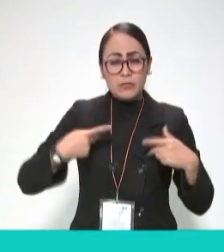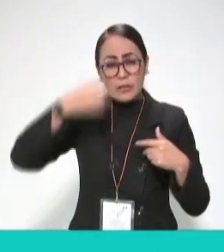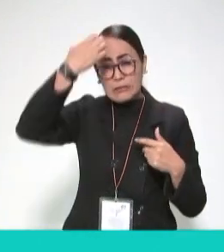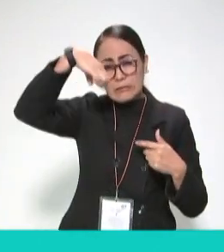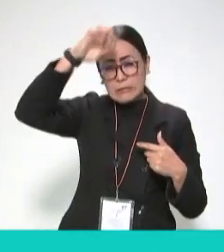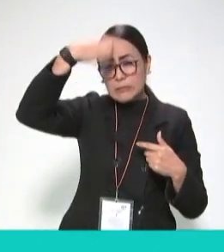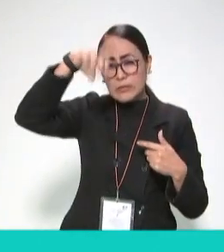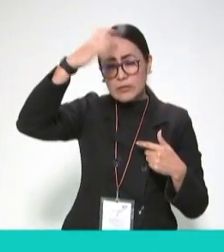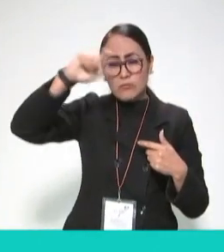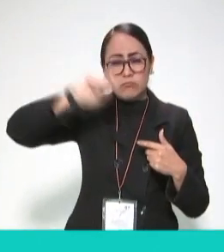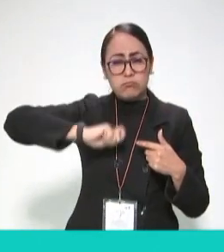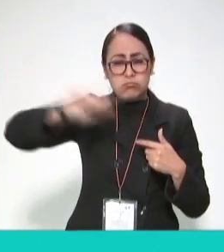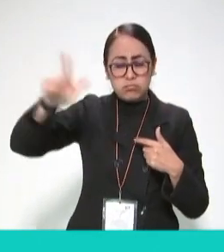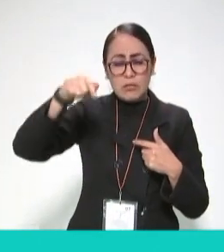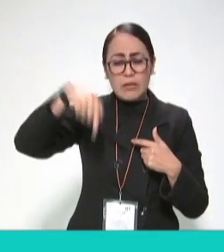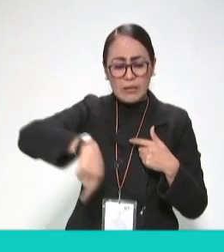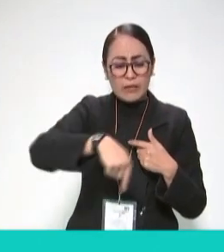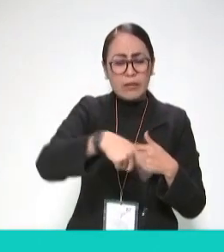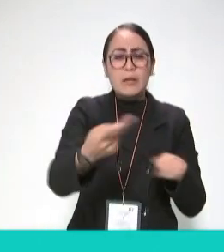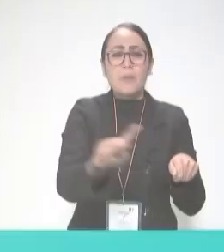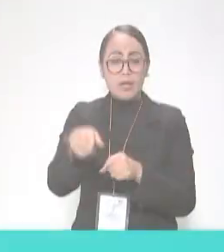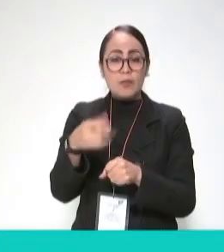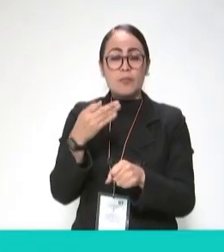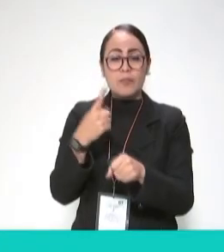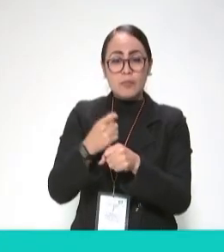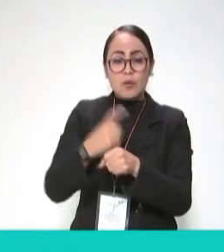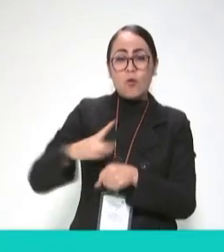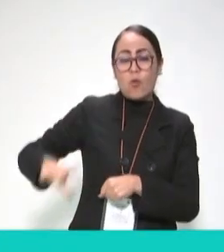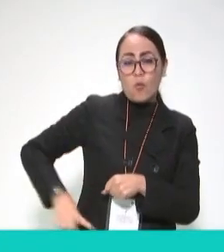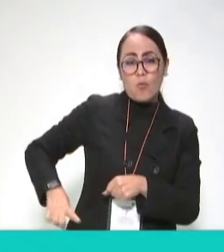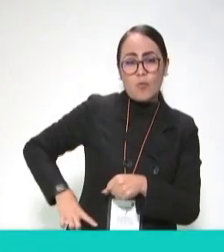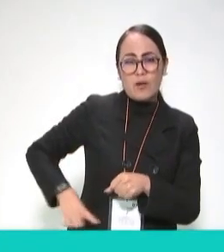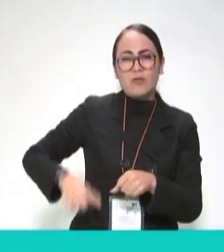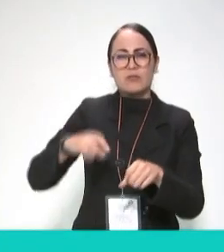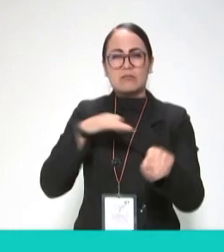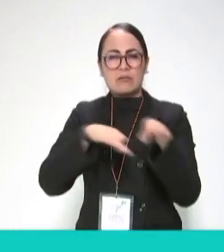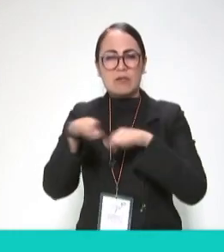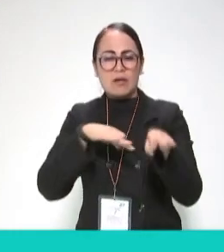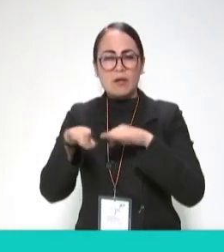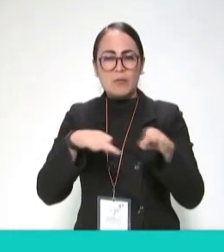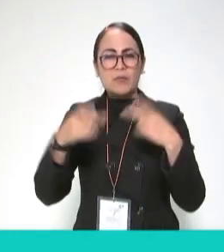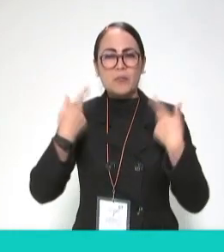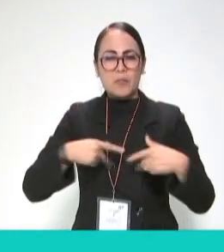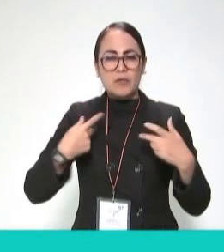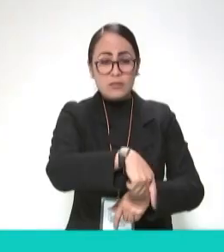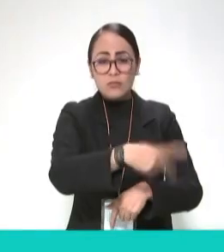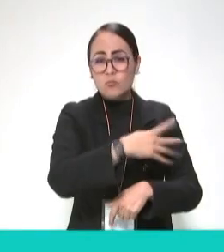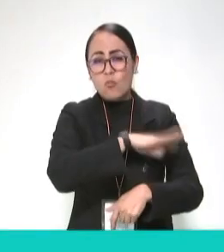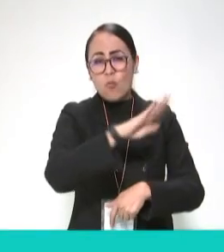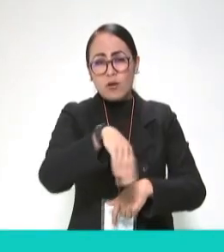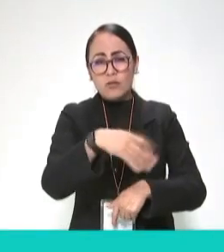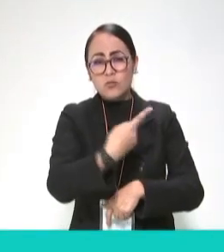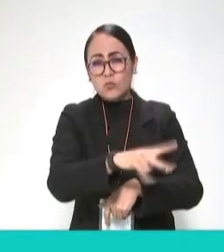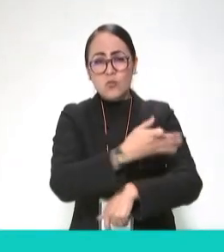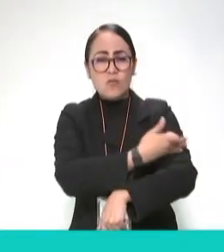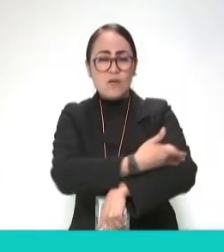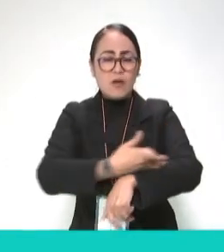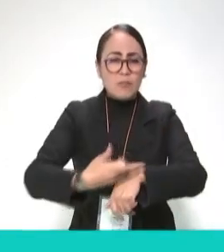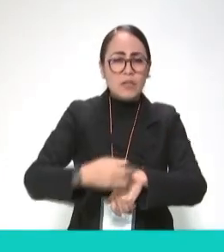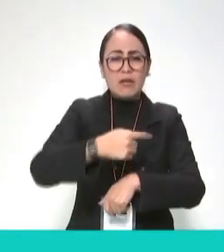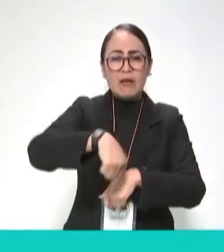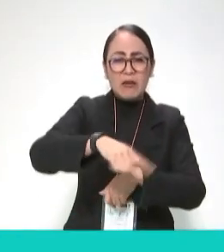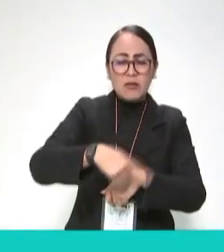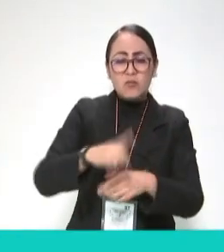sobre lo que pasó y el estado actual de la mina así el pleno del inai determinó modificar la respuesta de la secretaria del trabajo y previsión social